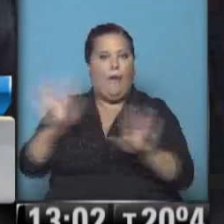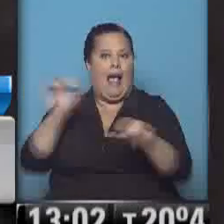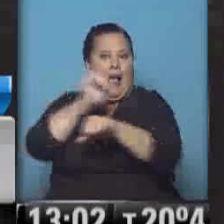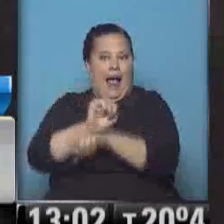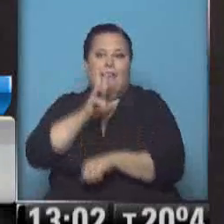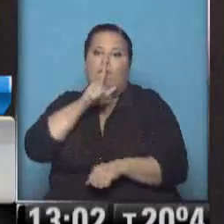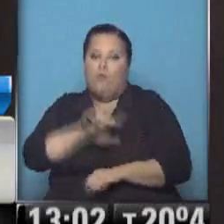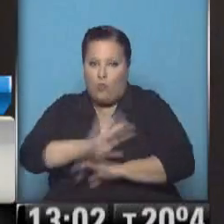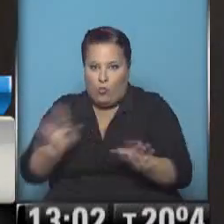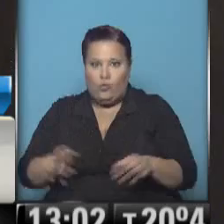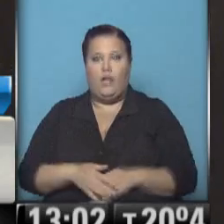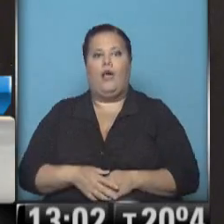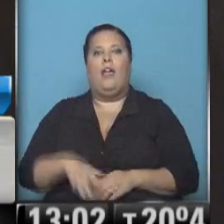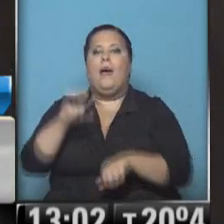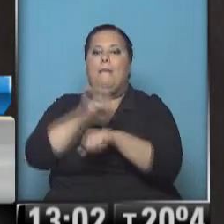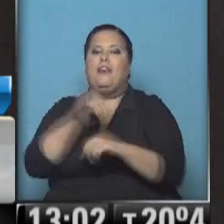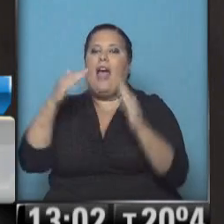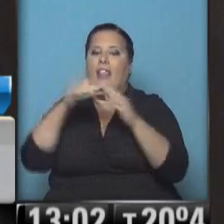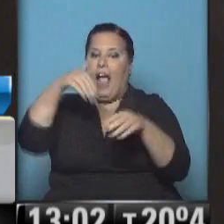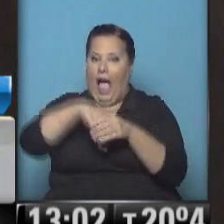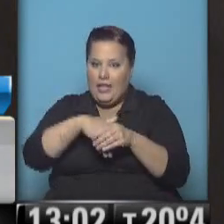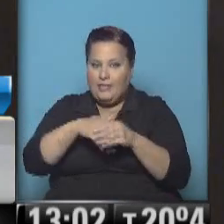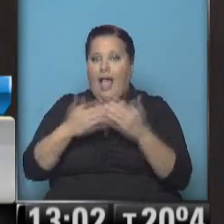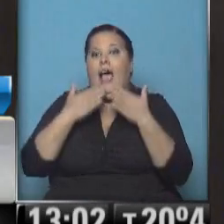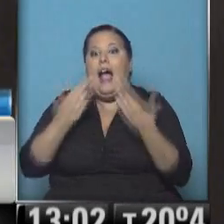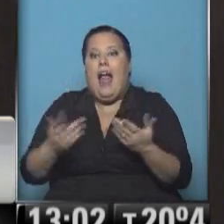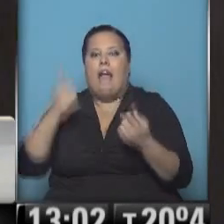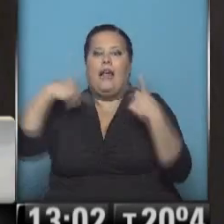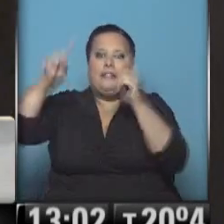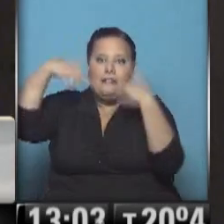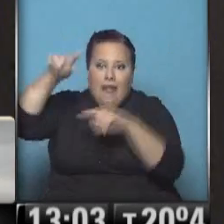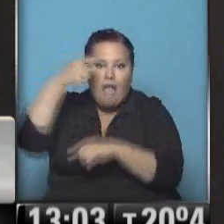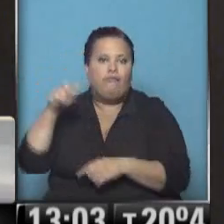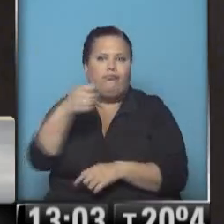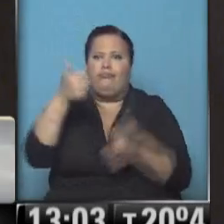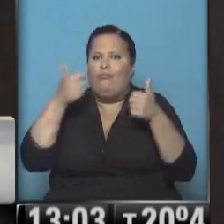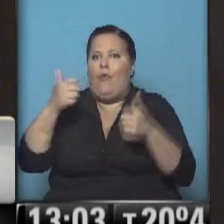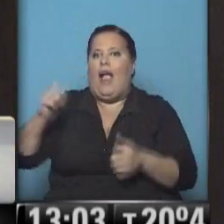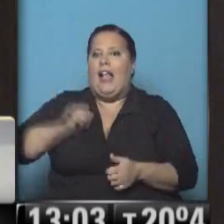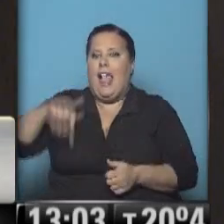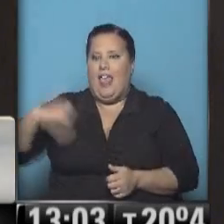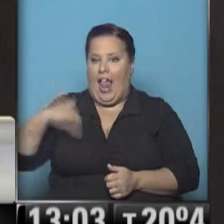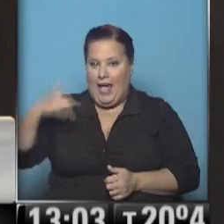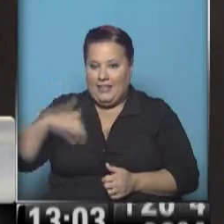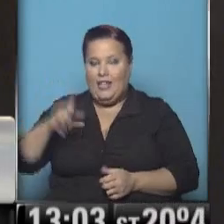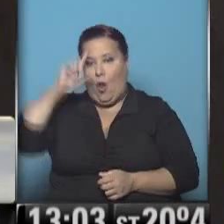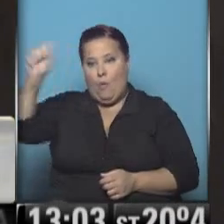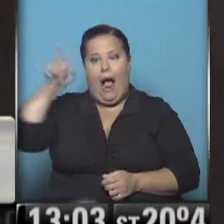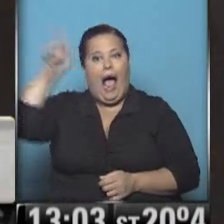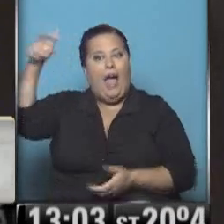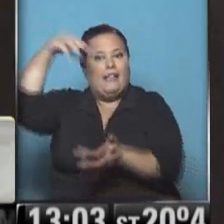cárceles de Rusia, le dieron prisión domiciliaria gracias a la gestión, hay que decirlo, excelente de la Cancillería Argentina y del Consulado en